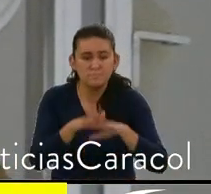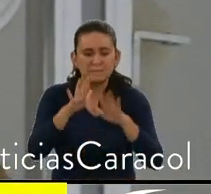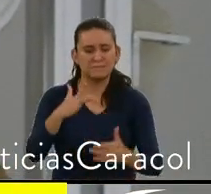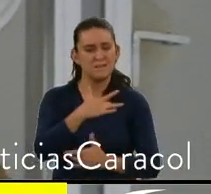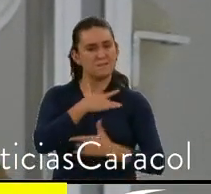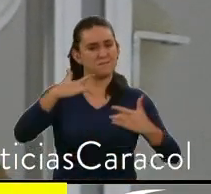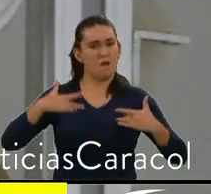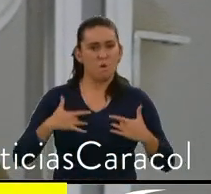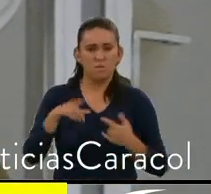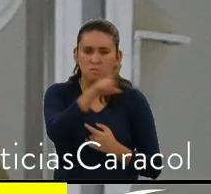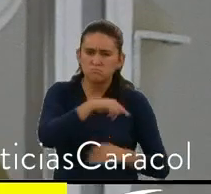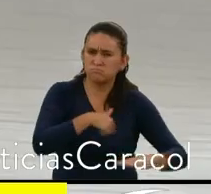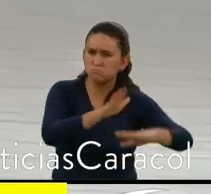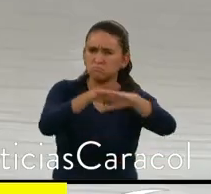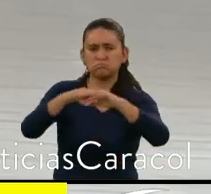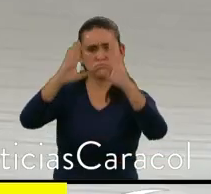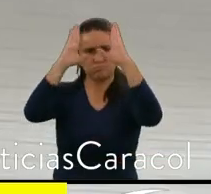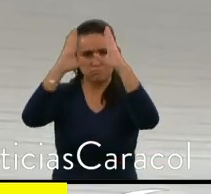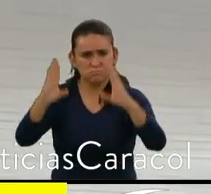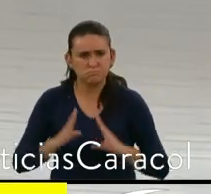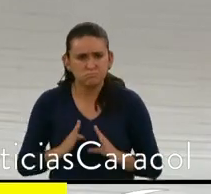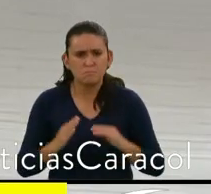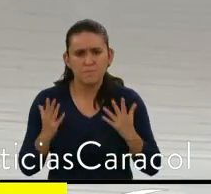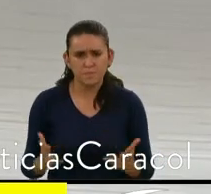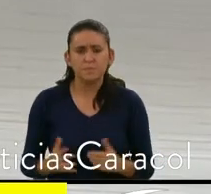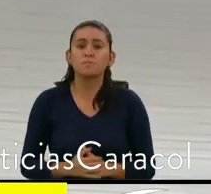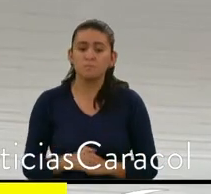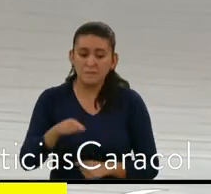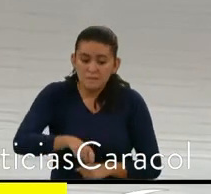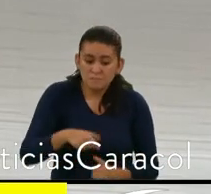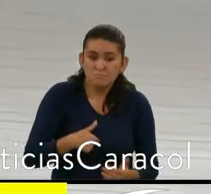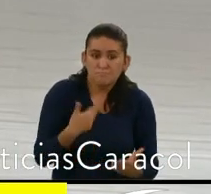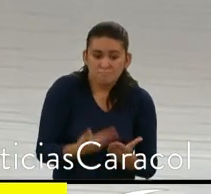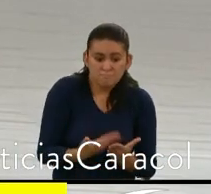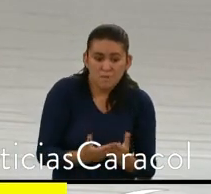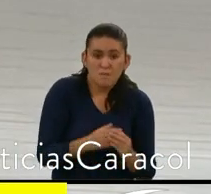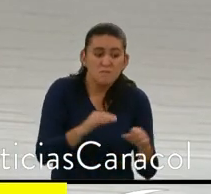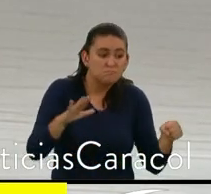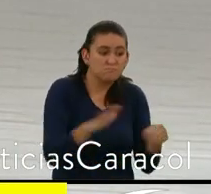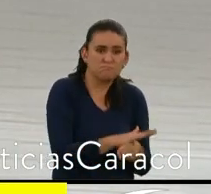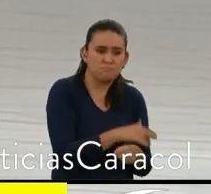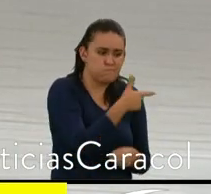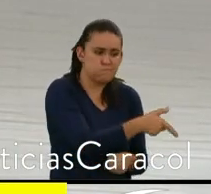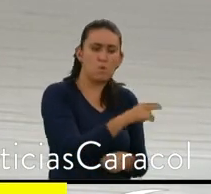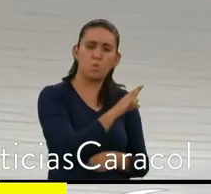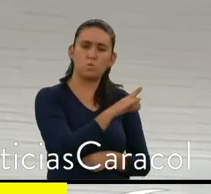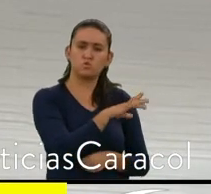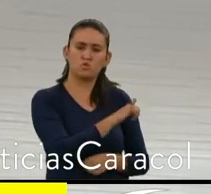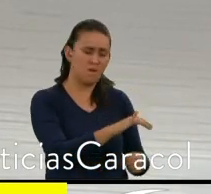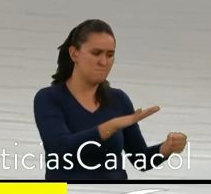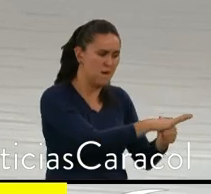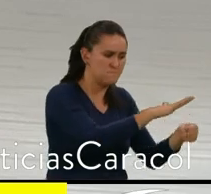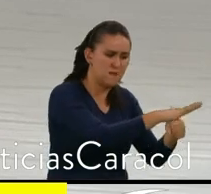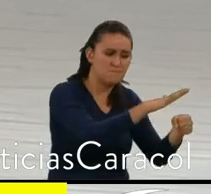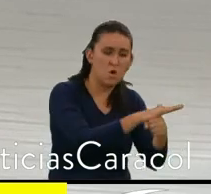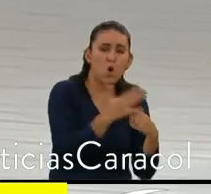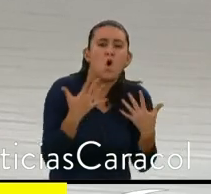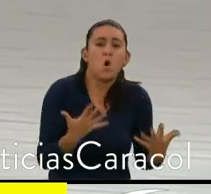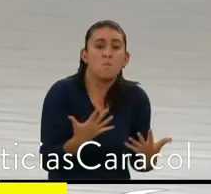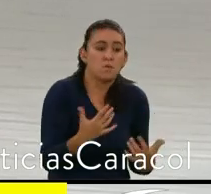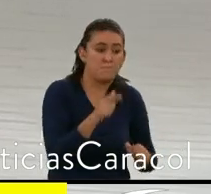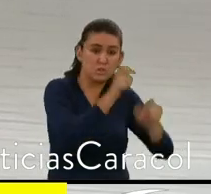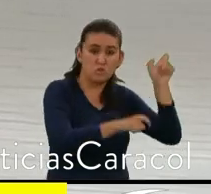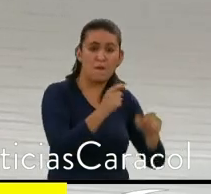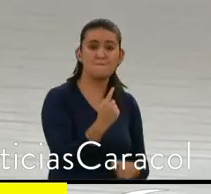salud para garantizar el servicio en unidad de cuidado intensivo en términos del recurso